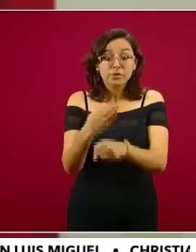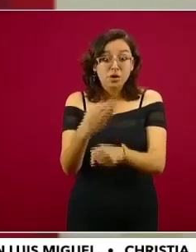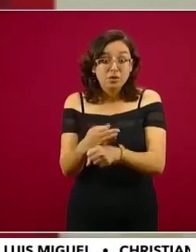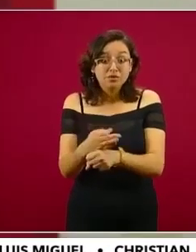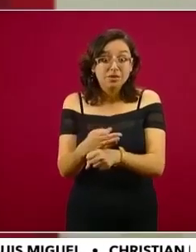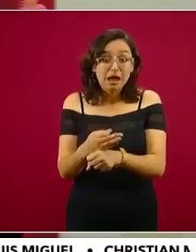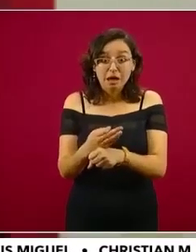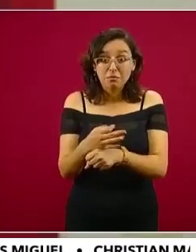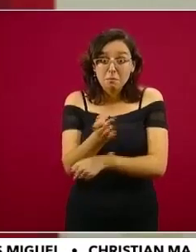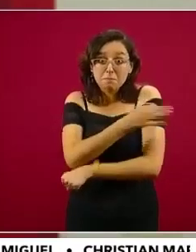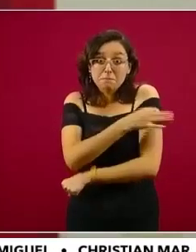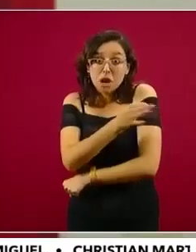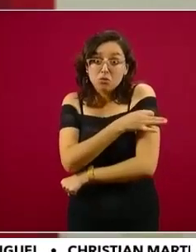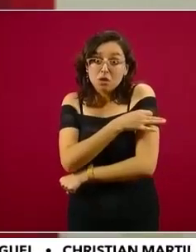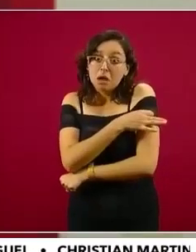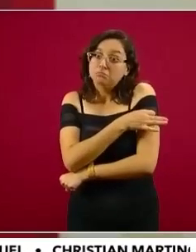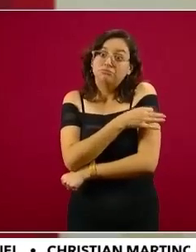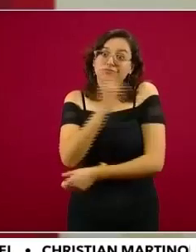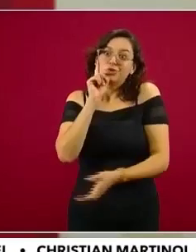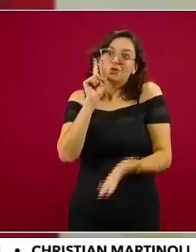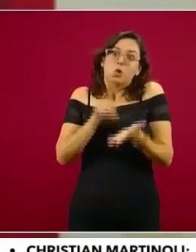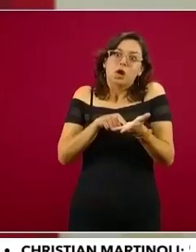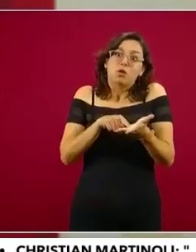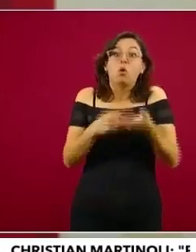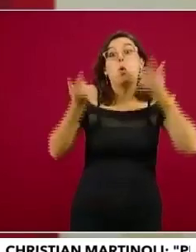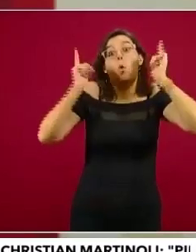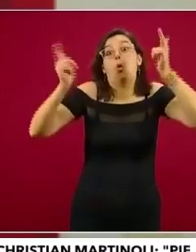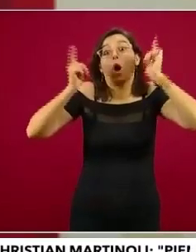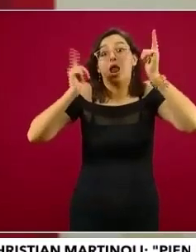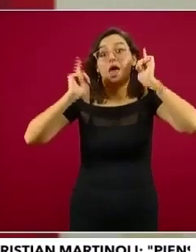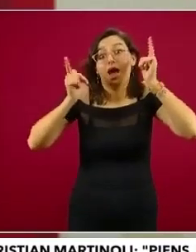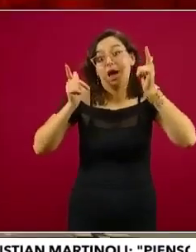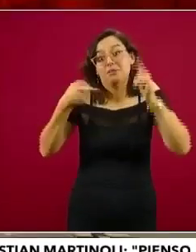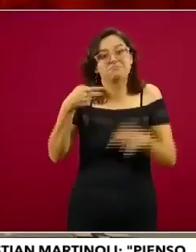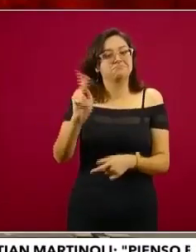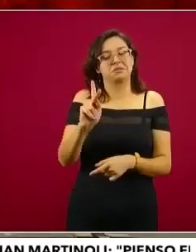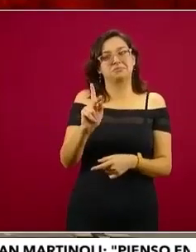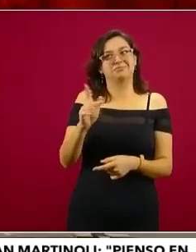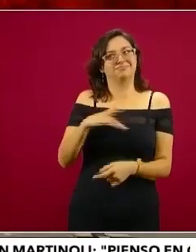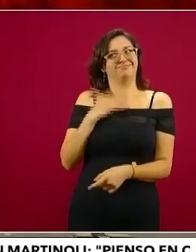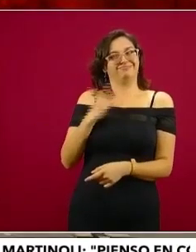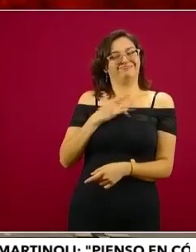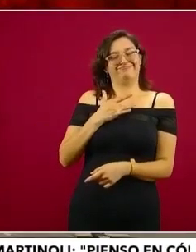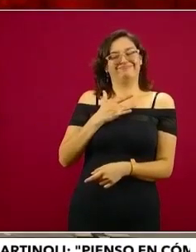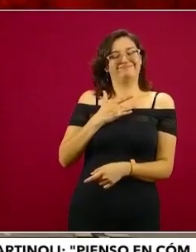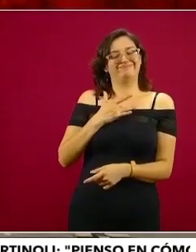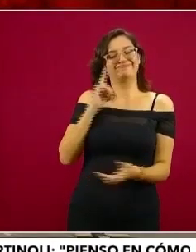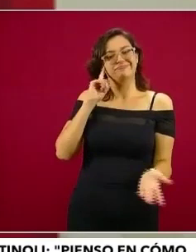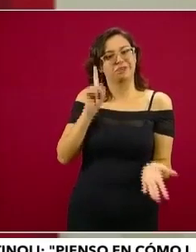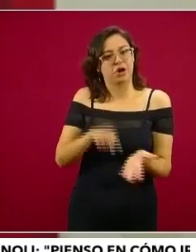ciclo epidémico. Deseo que así ocurra, por supuesto, pero siendo realistas hay que considerar esto.